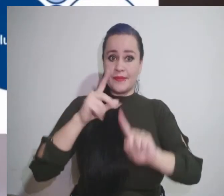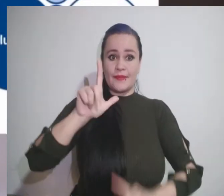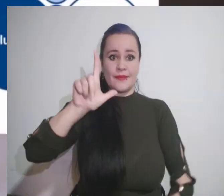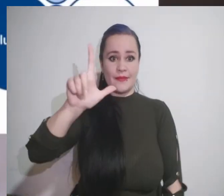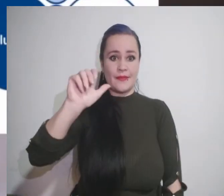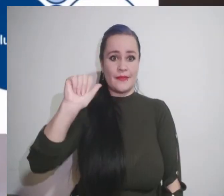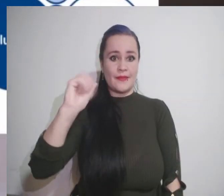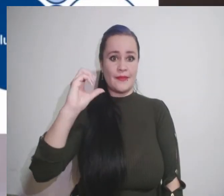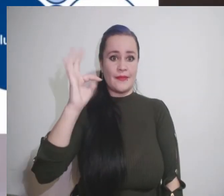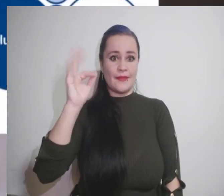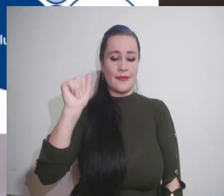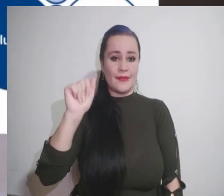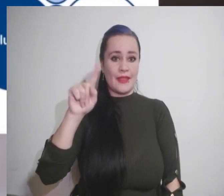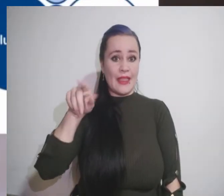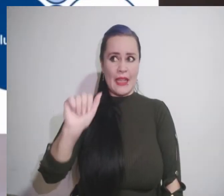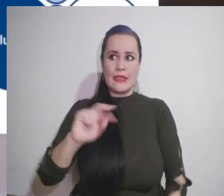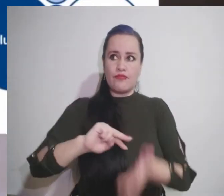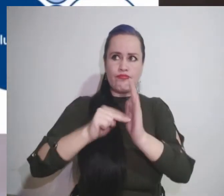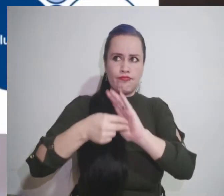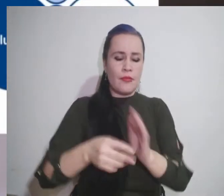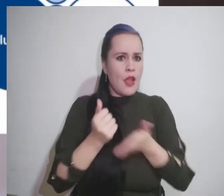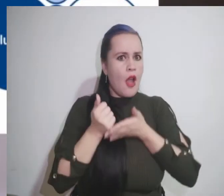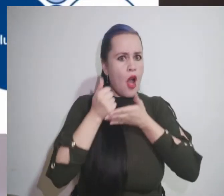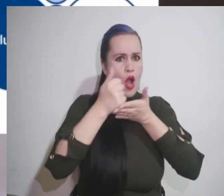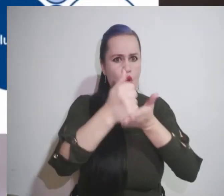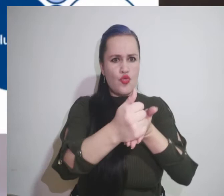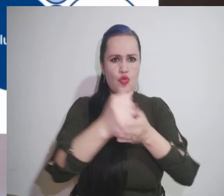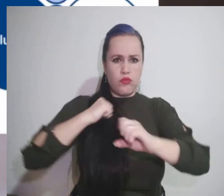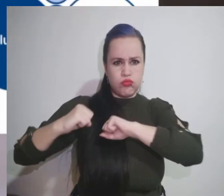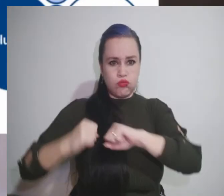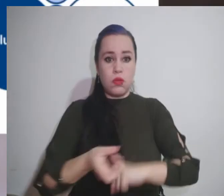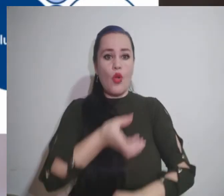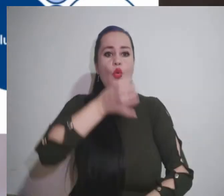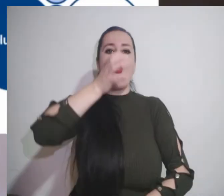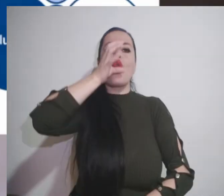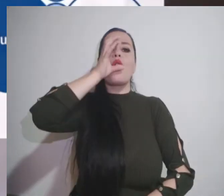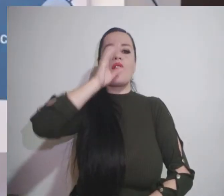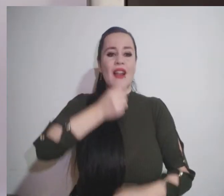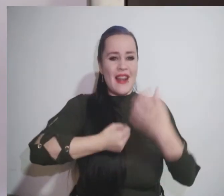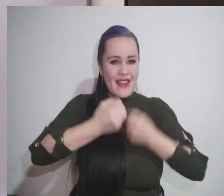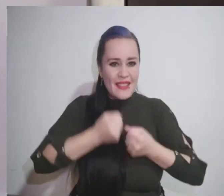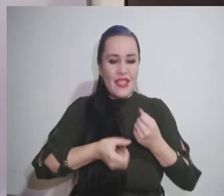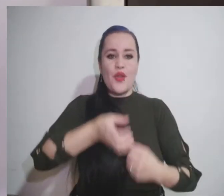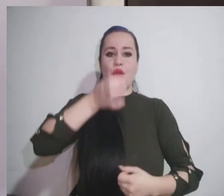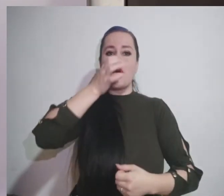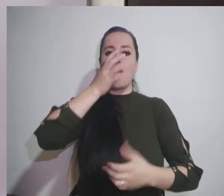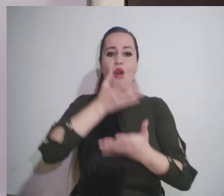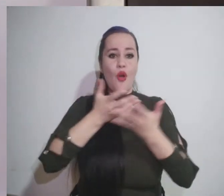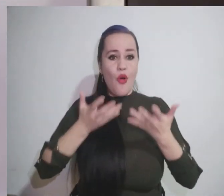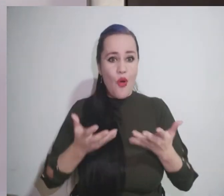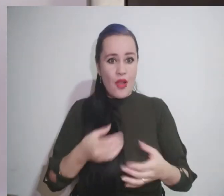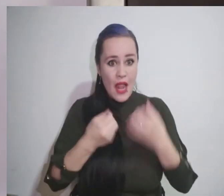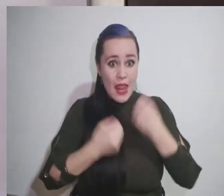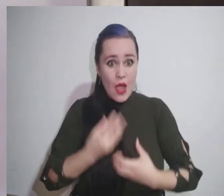ayuda a digerir la lactosa o a desdoblar la lactosa en galactosa y glucosa. También hay